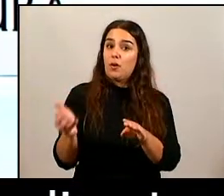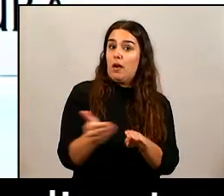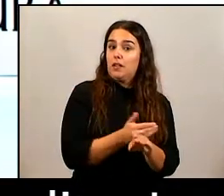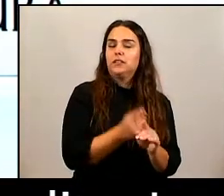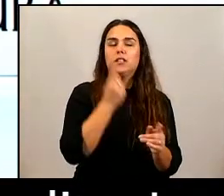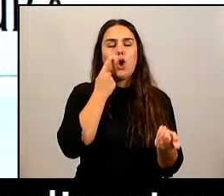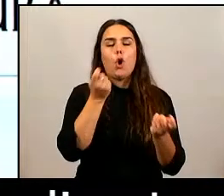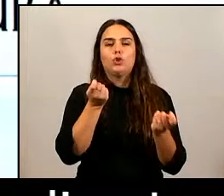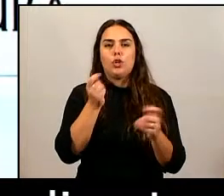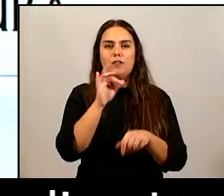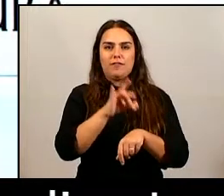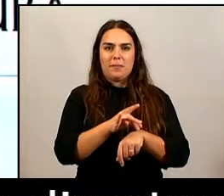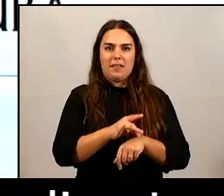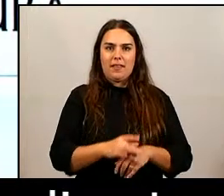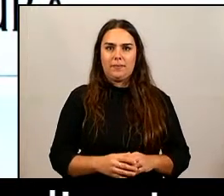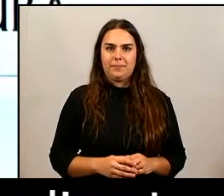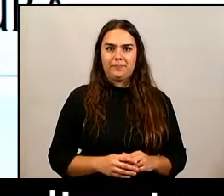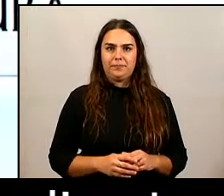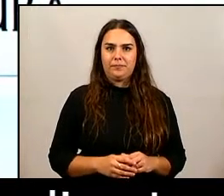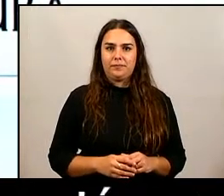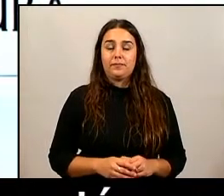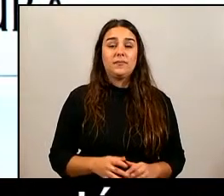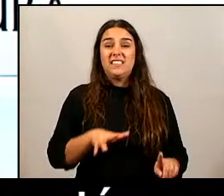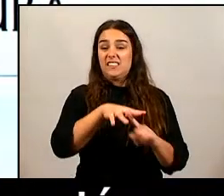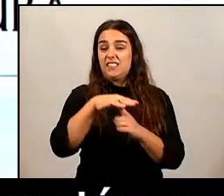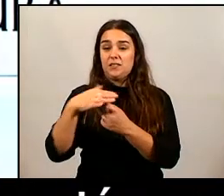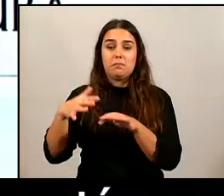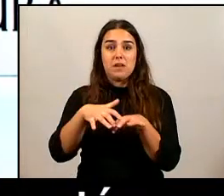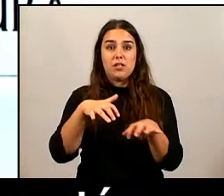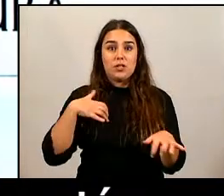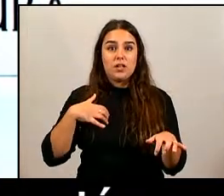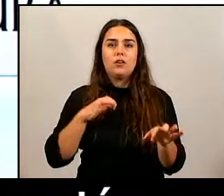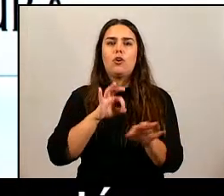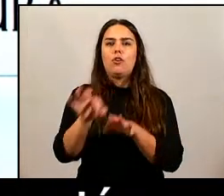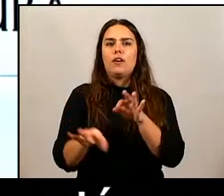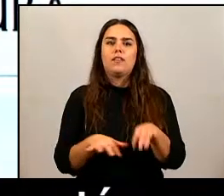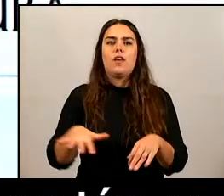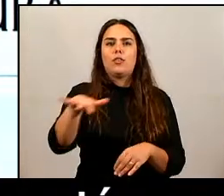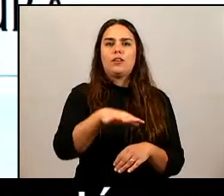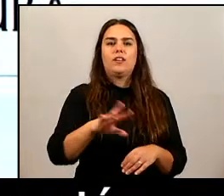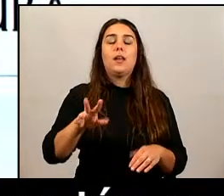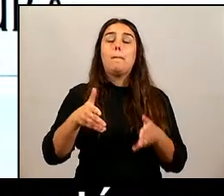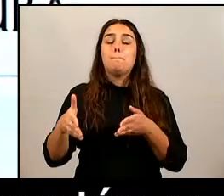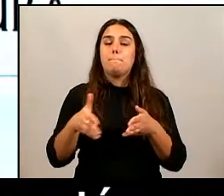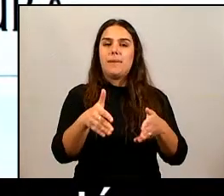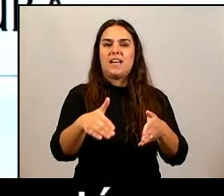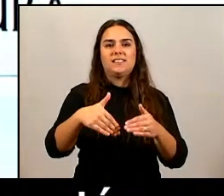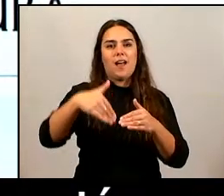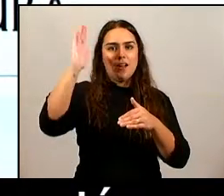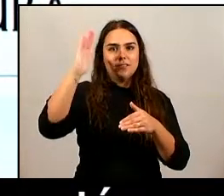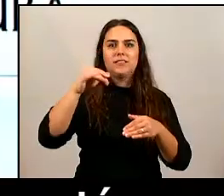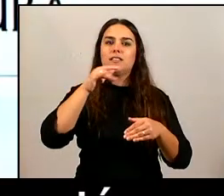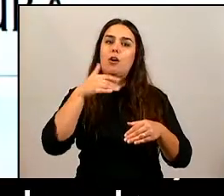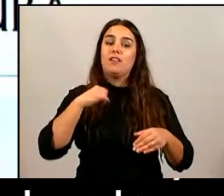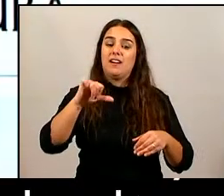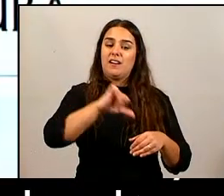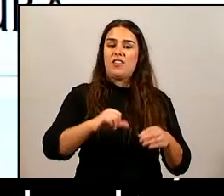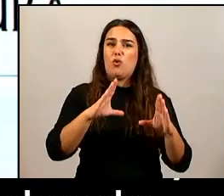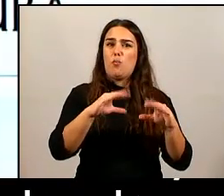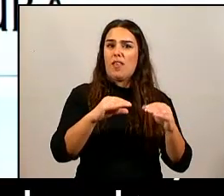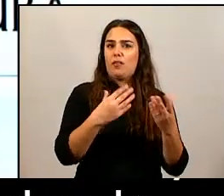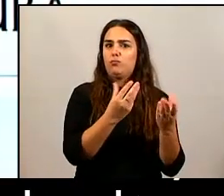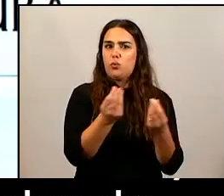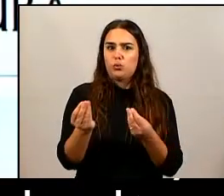enfermedad. La mayoría de los casos se localizan en la comarca de las Vegas Altas, donde abundan las zonas de regadío y humedales